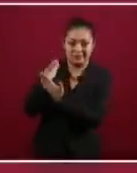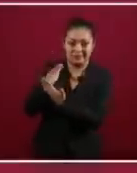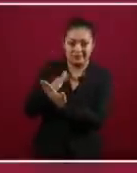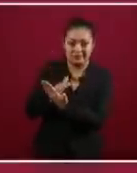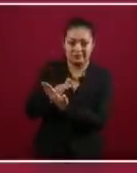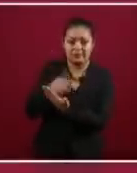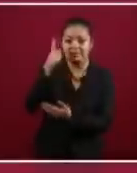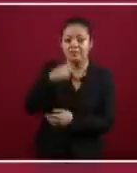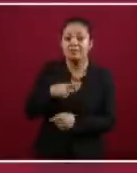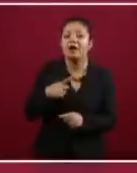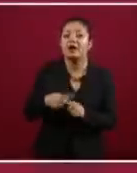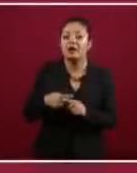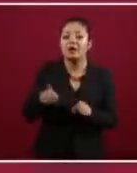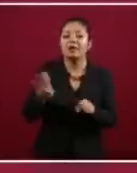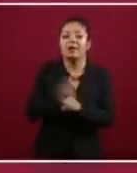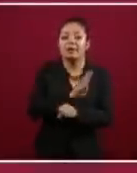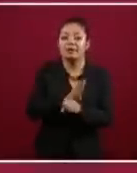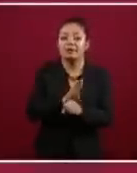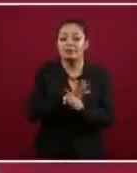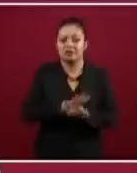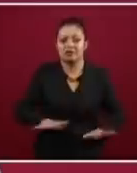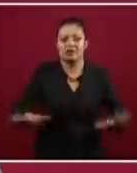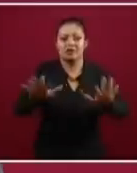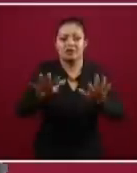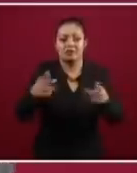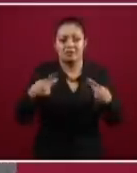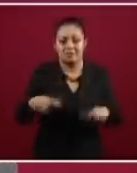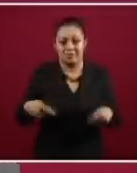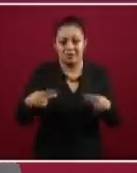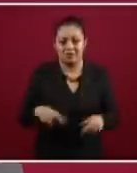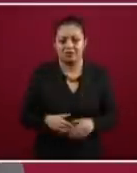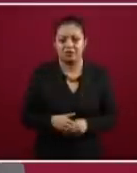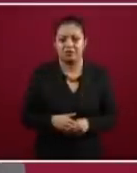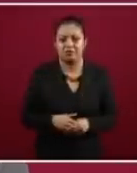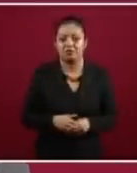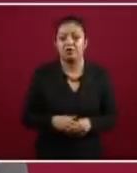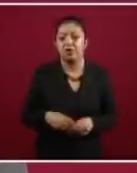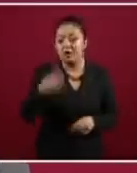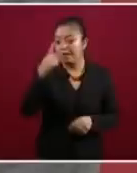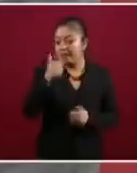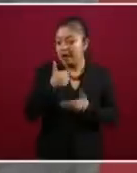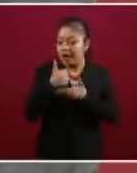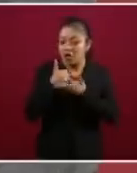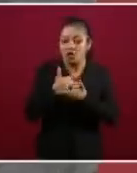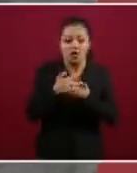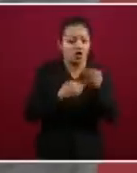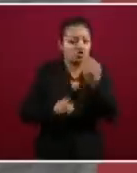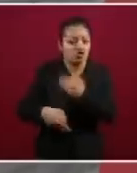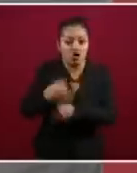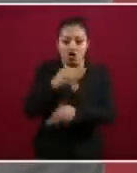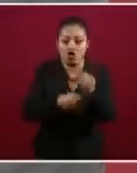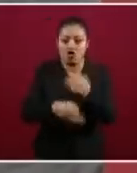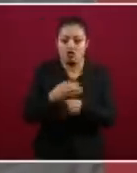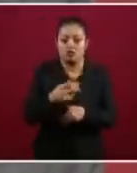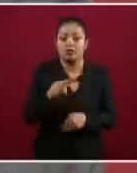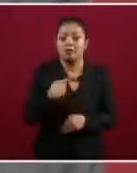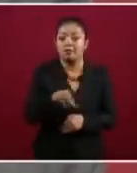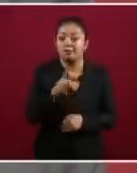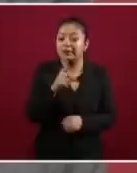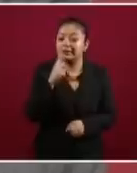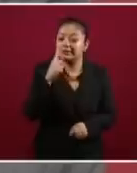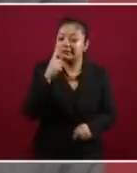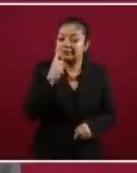para beneficio del pueblo, para ayudar a todos, pero dándole